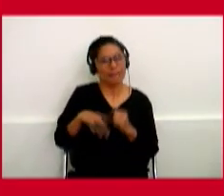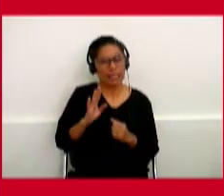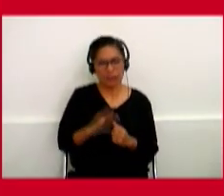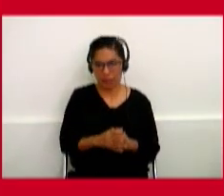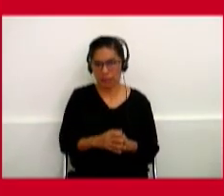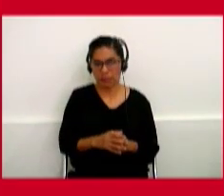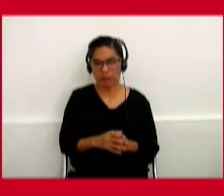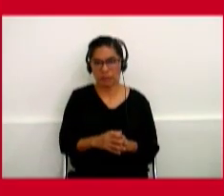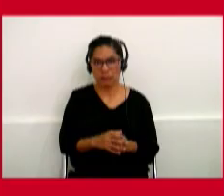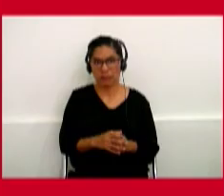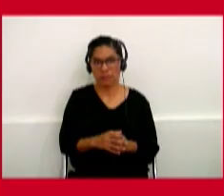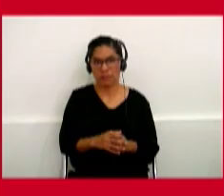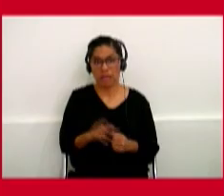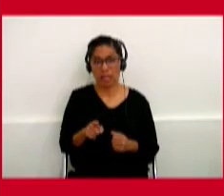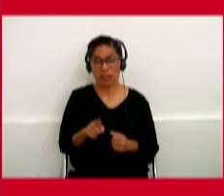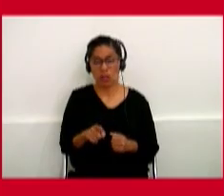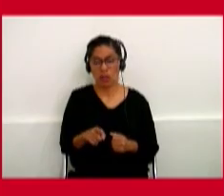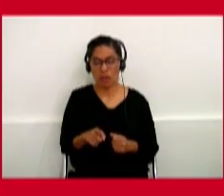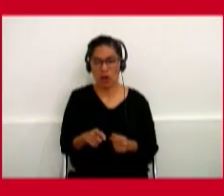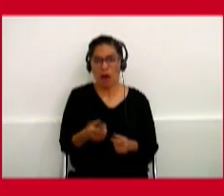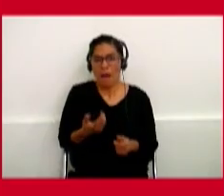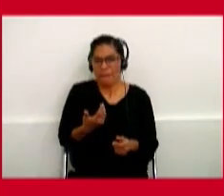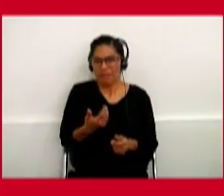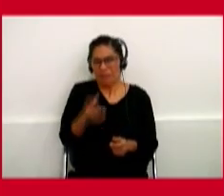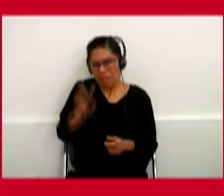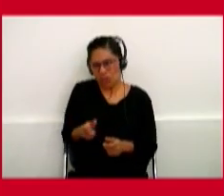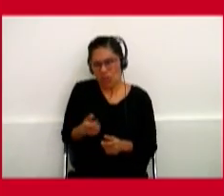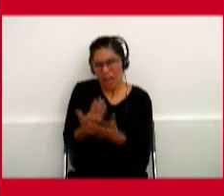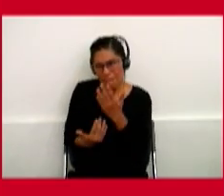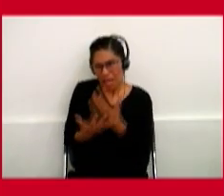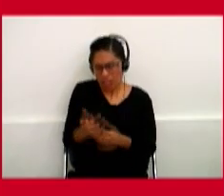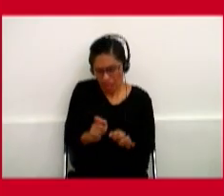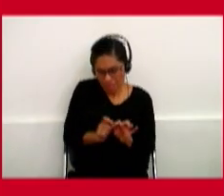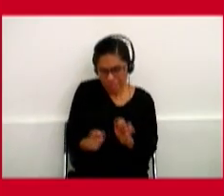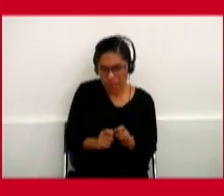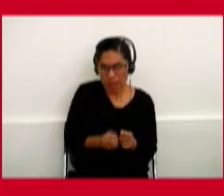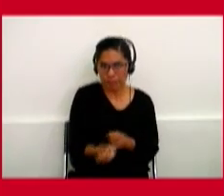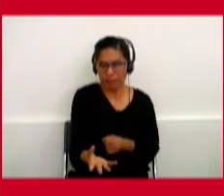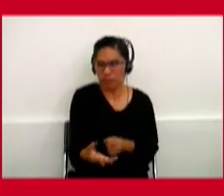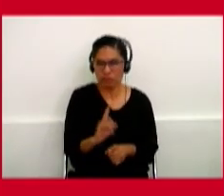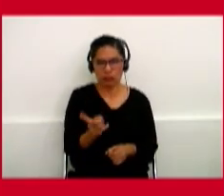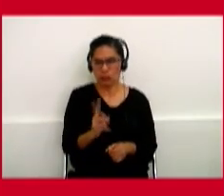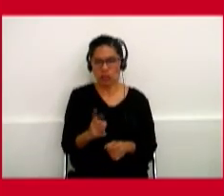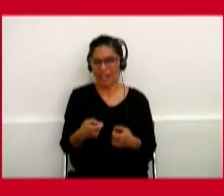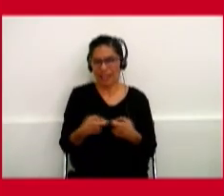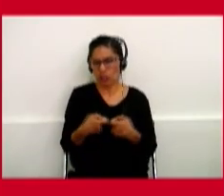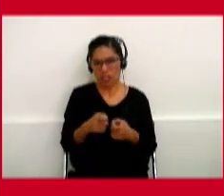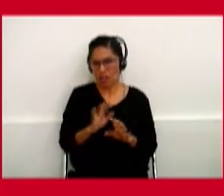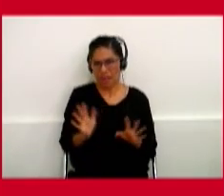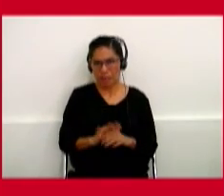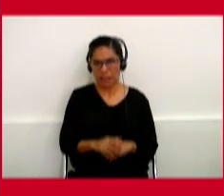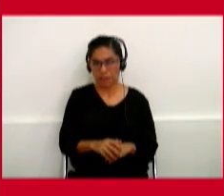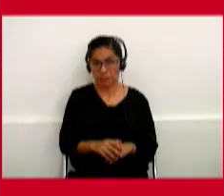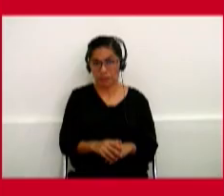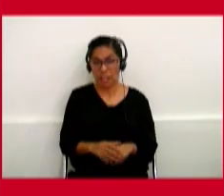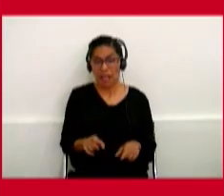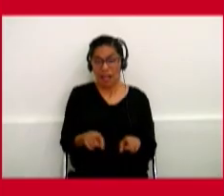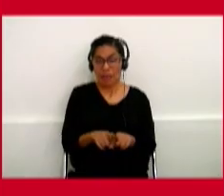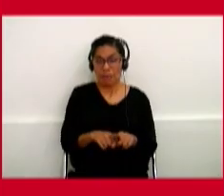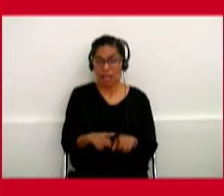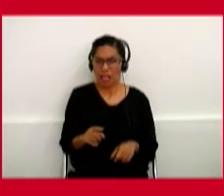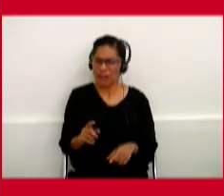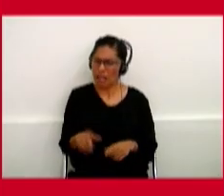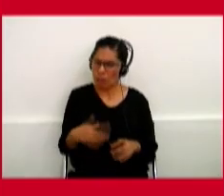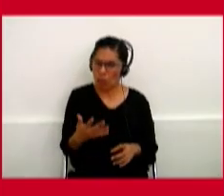se tiende a hacer un chispeo manual, ¿no? Sino todo es electrónico. Y finalmente se logró